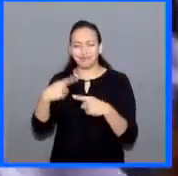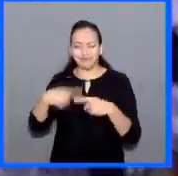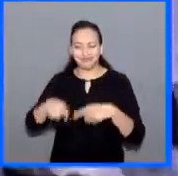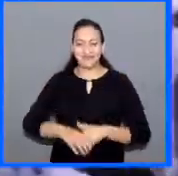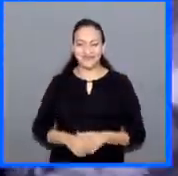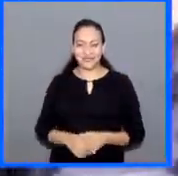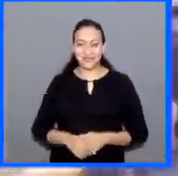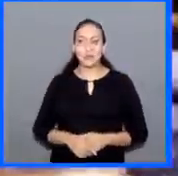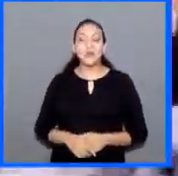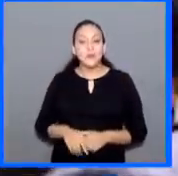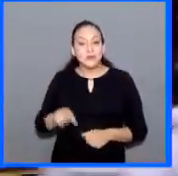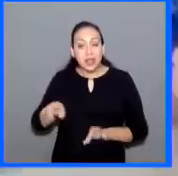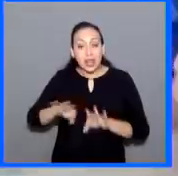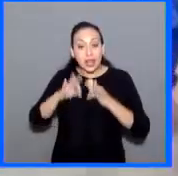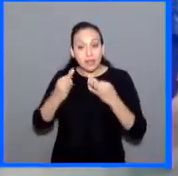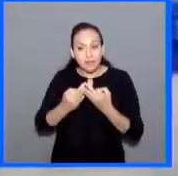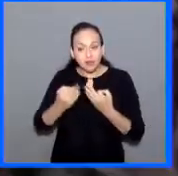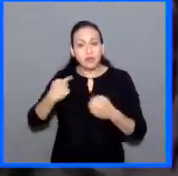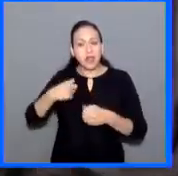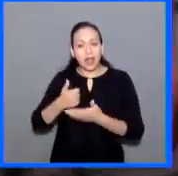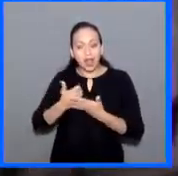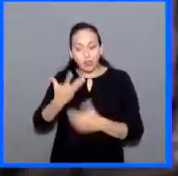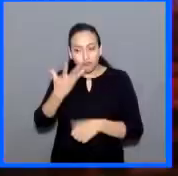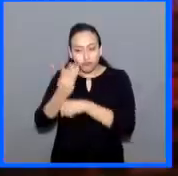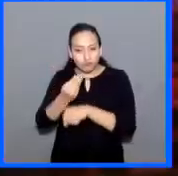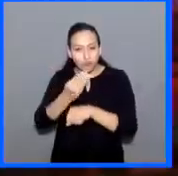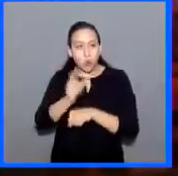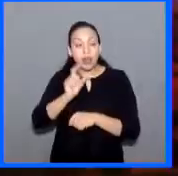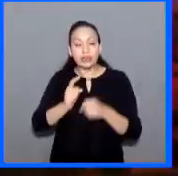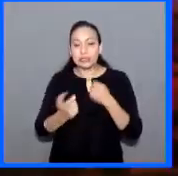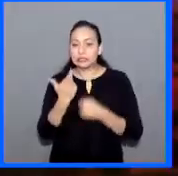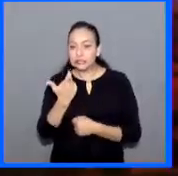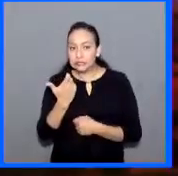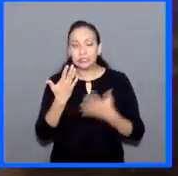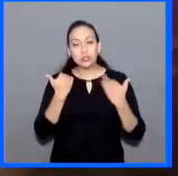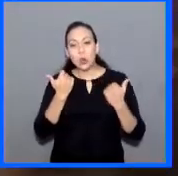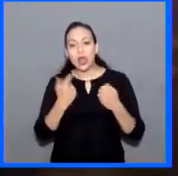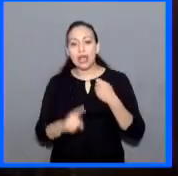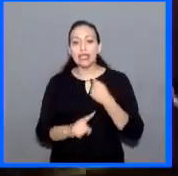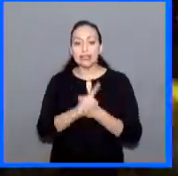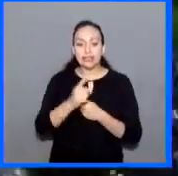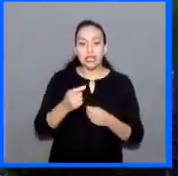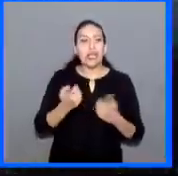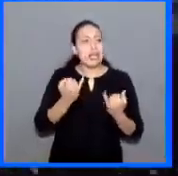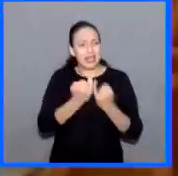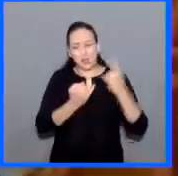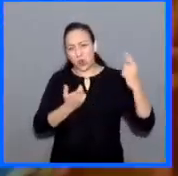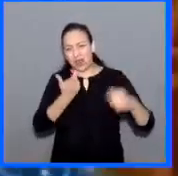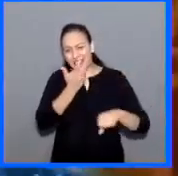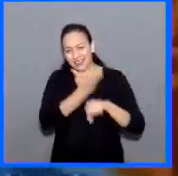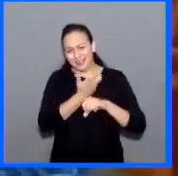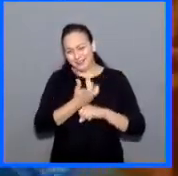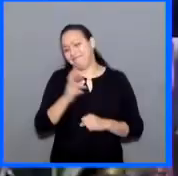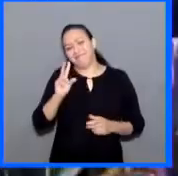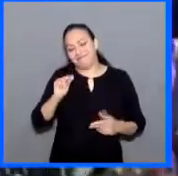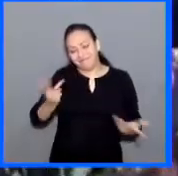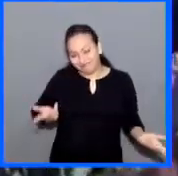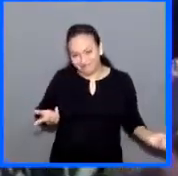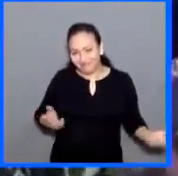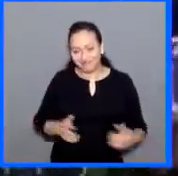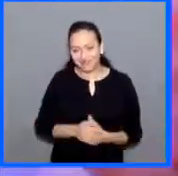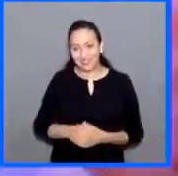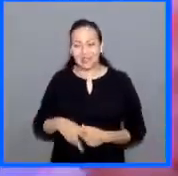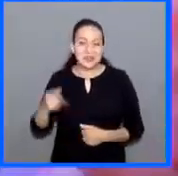en que resolvemos, ¿no? Al no tener recursos como Hollywood, ¿no? Al no tener el tiempo